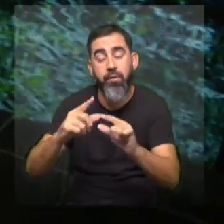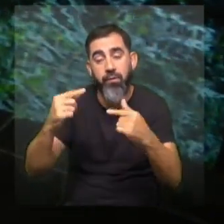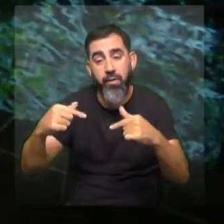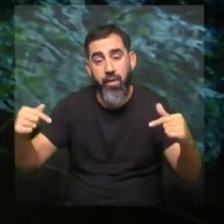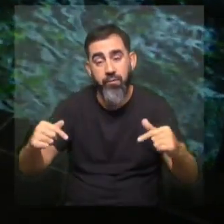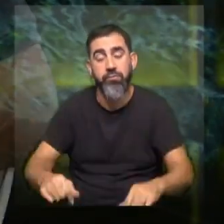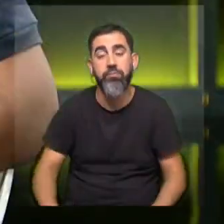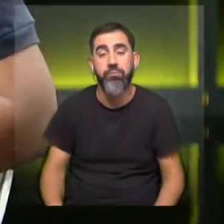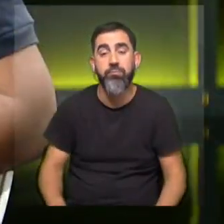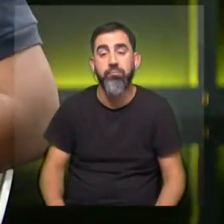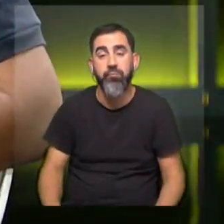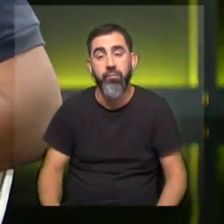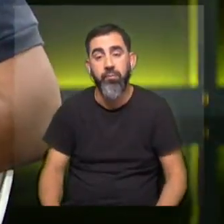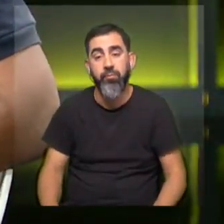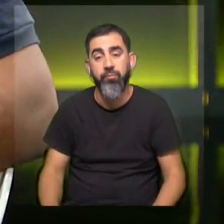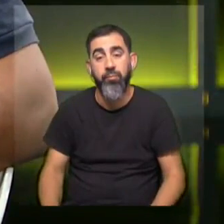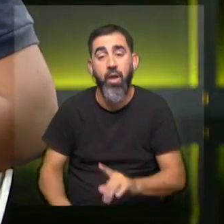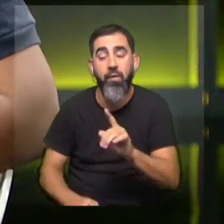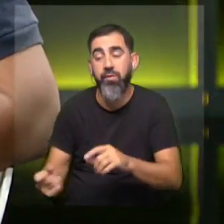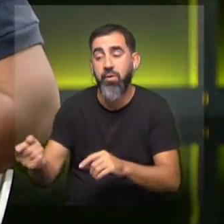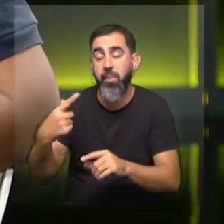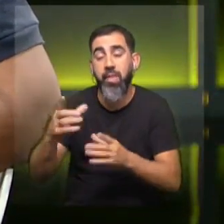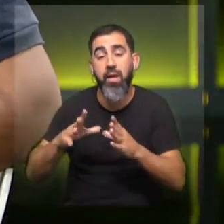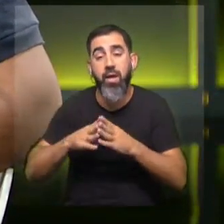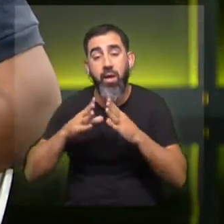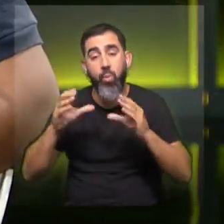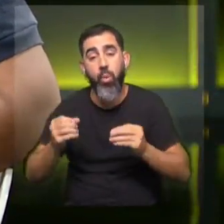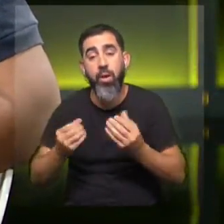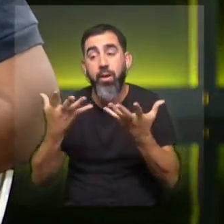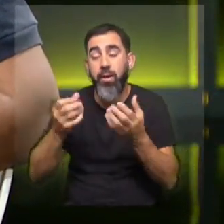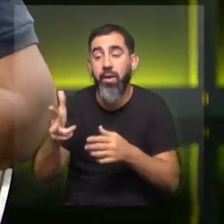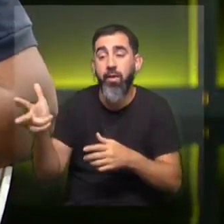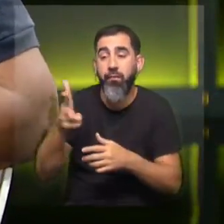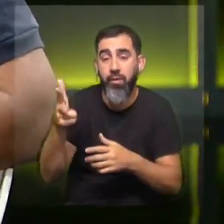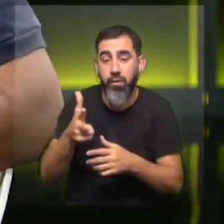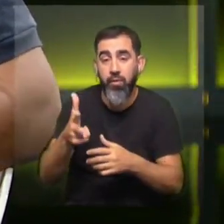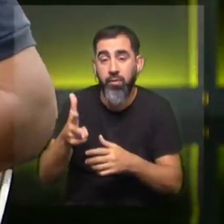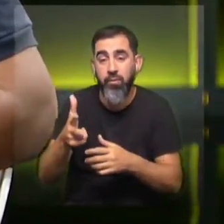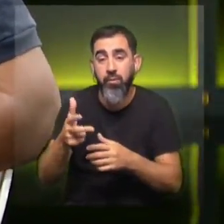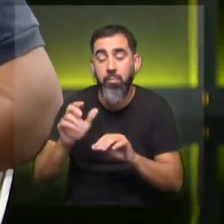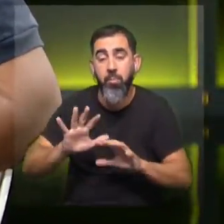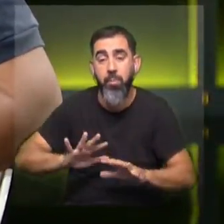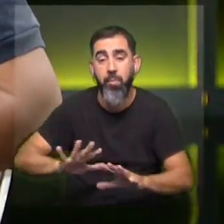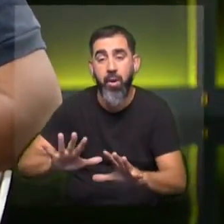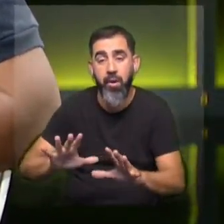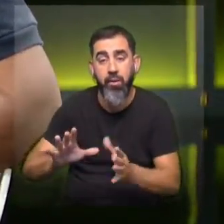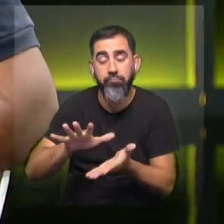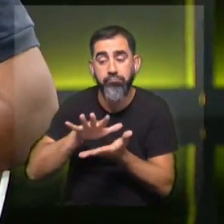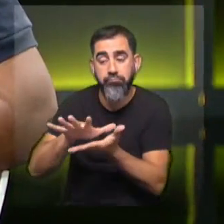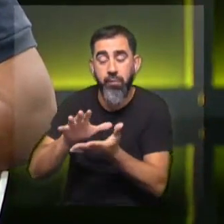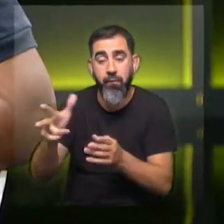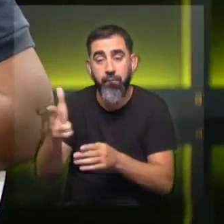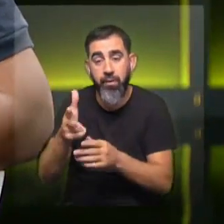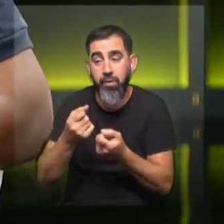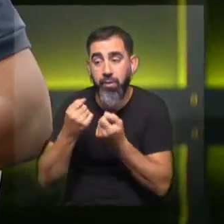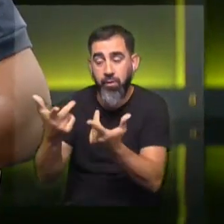Sí, y compartimos, a veces nos escriben mucho de las escuelas que quieren algún video, bueno, le armamos un paquetito más o menos como el que están